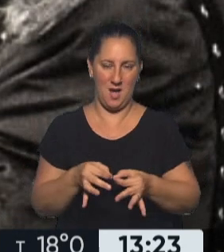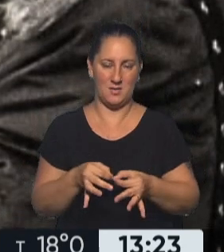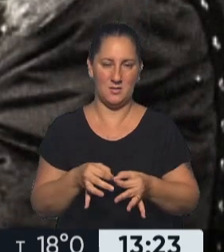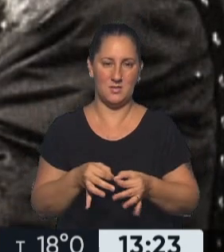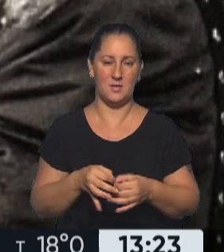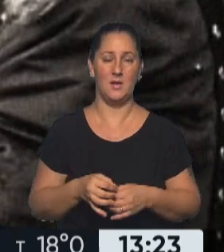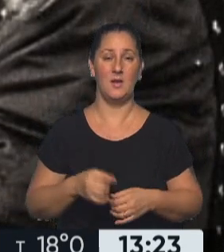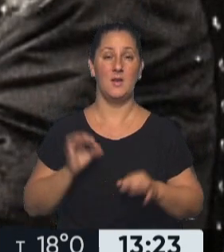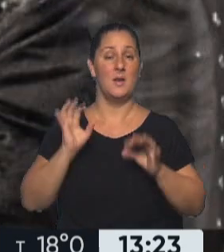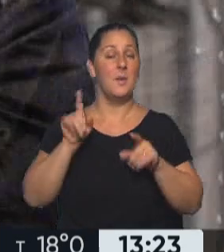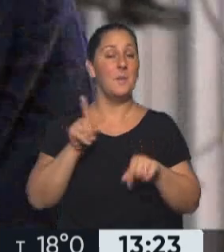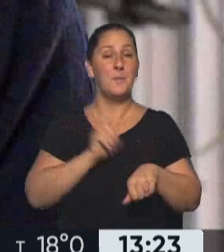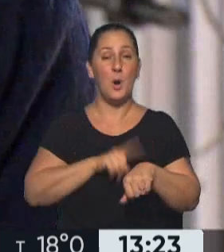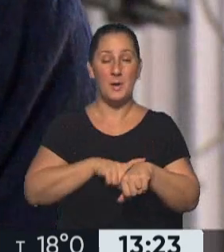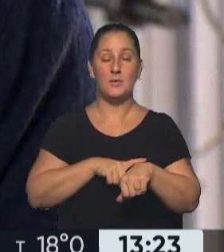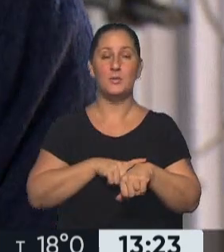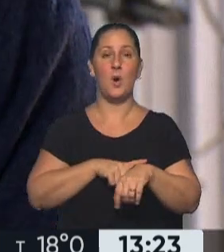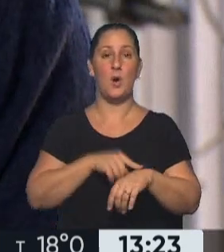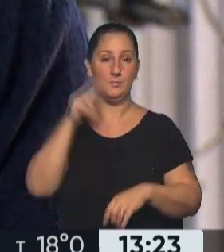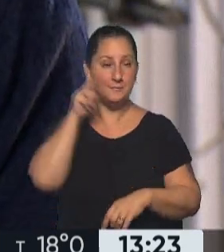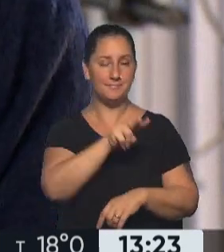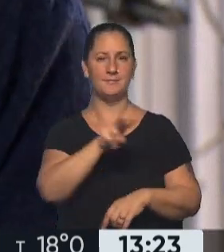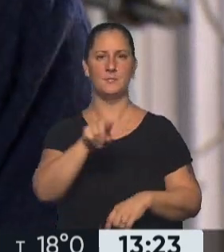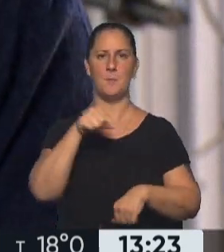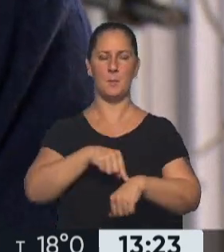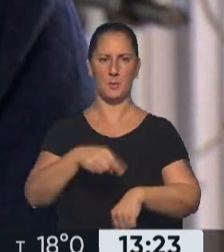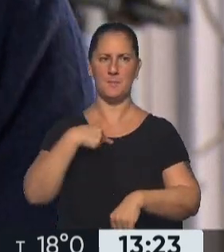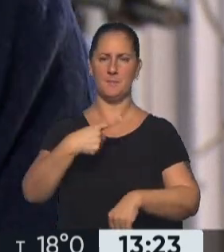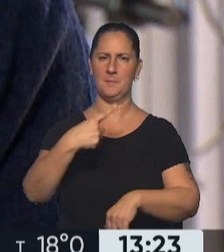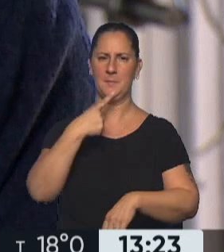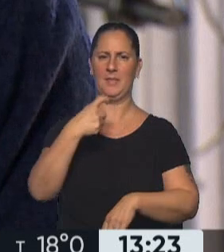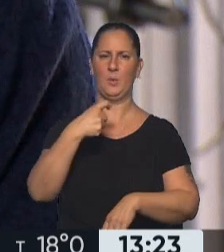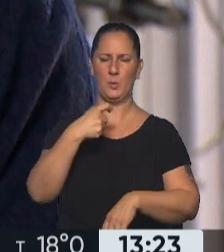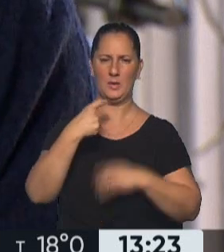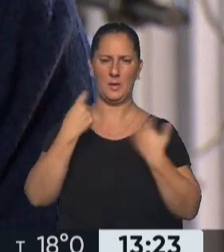primero que vimos, y yo creo que ahí es donde me di cuenta de que estábamos